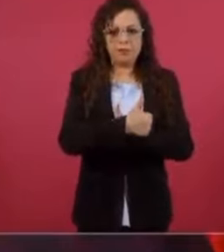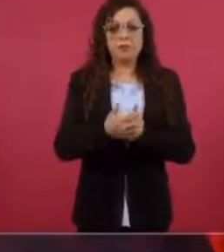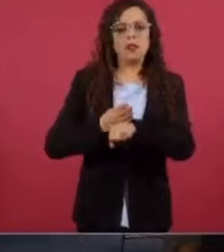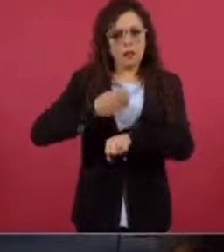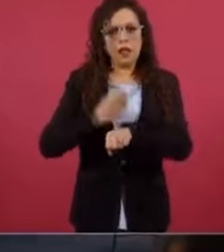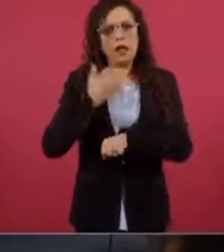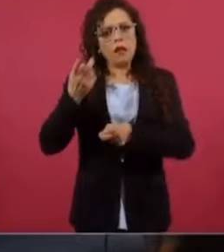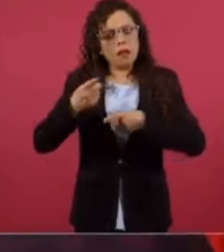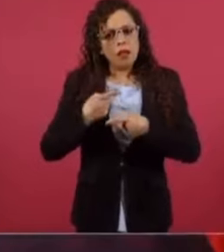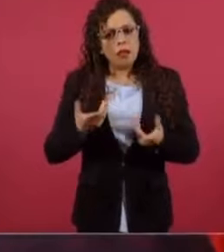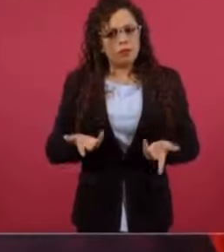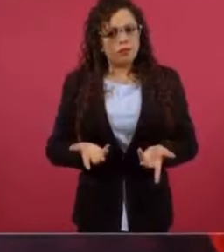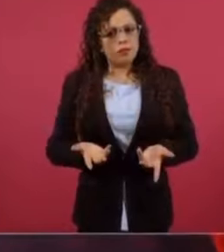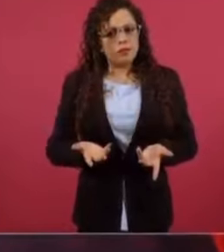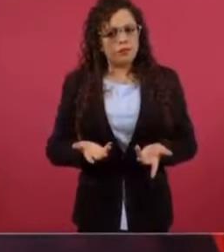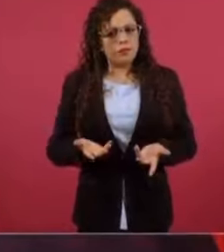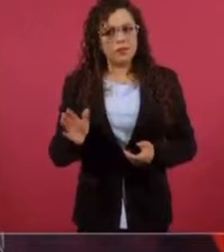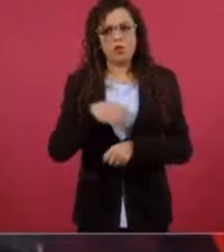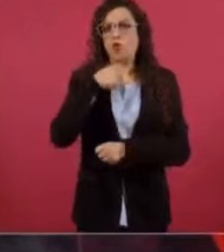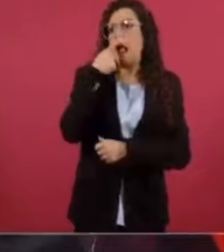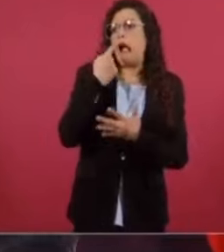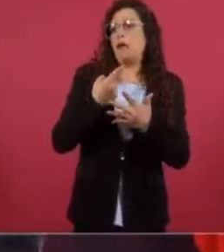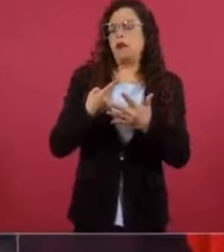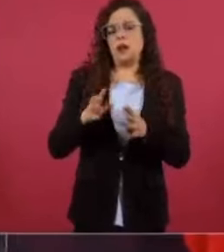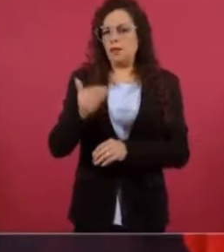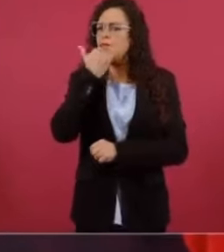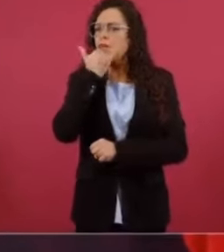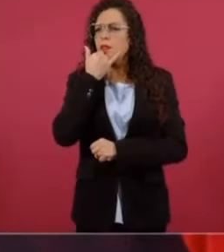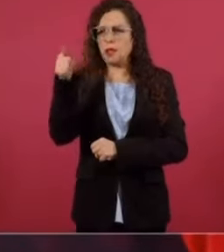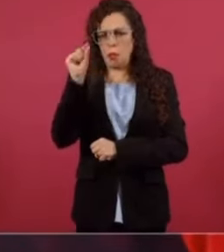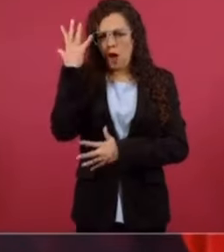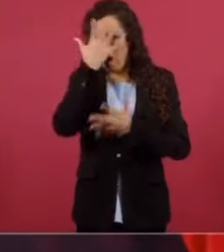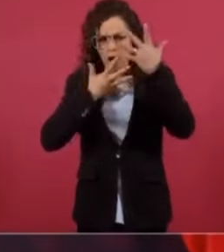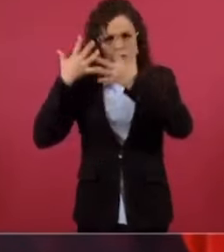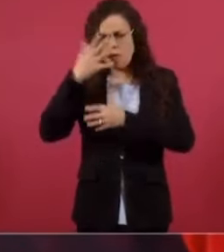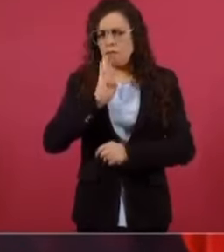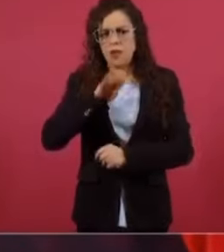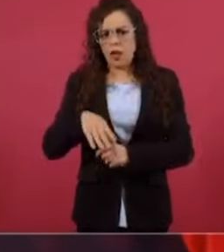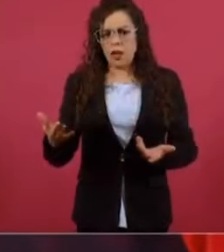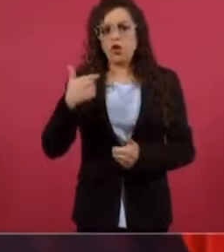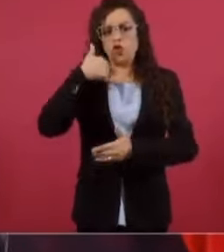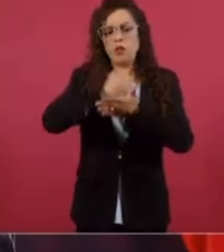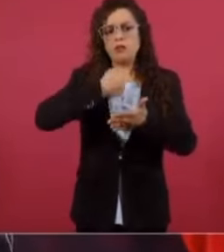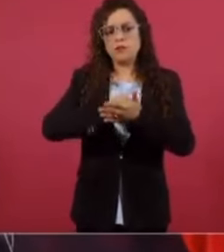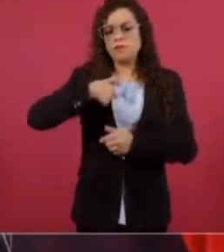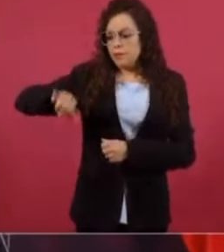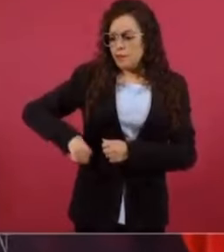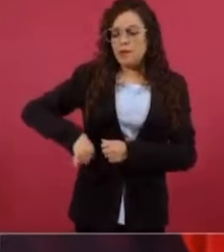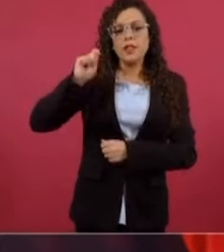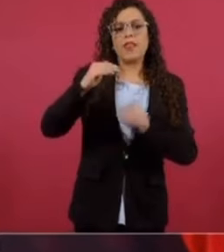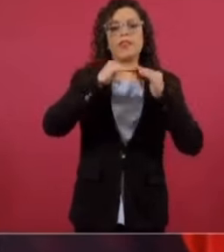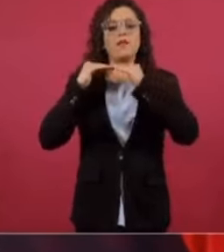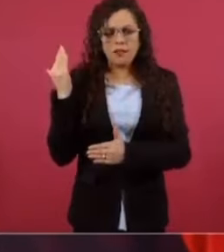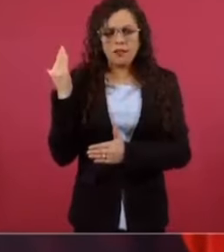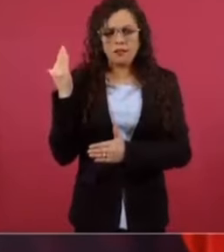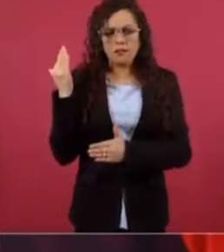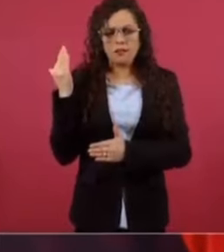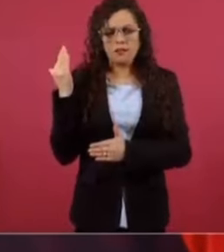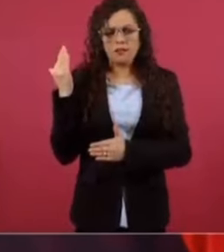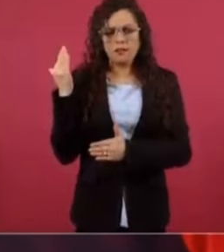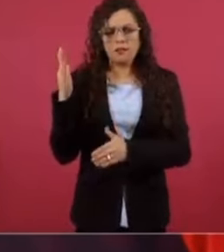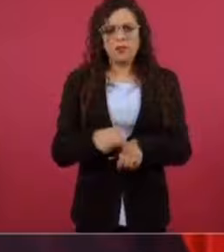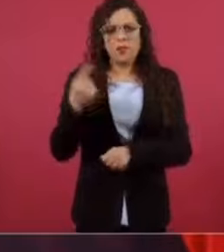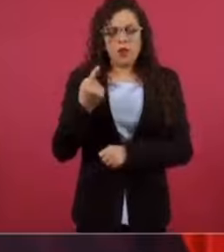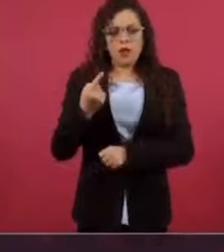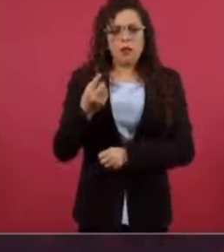a mí. Que no se confundan. ¿Sí? Yo siempre he luchado por la democracia y tengo principios y tengo ideales. Siempre hemos